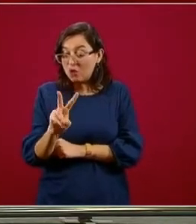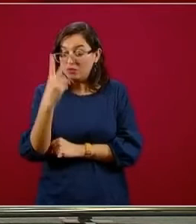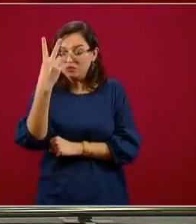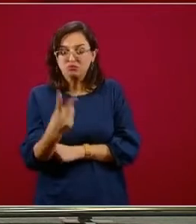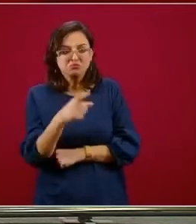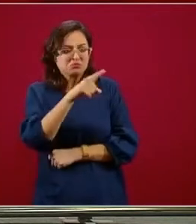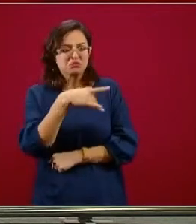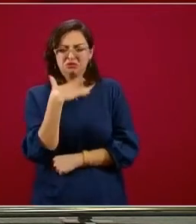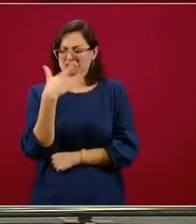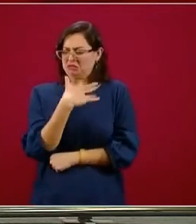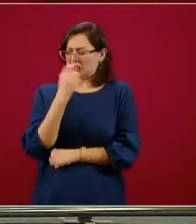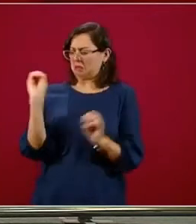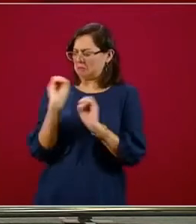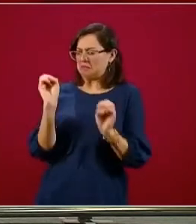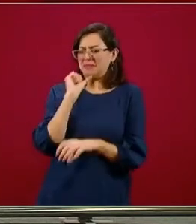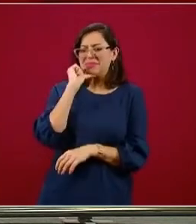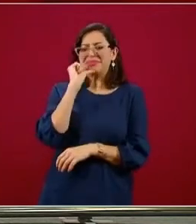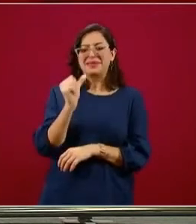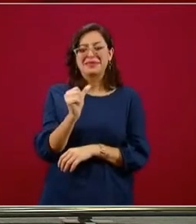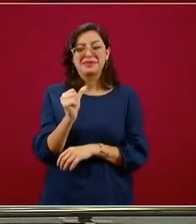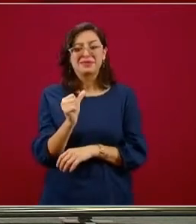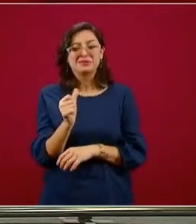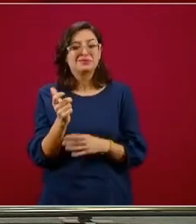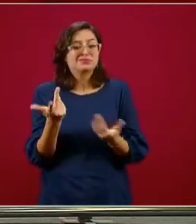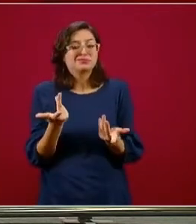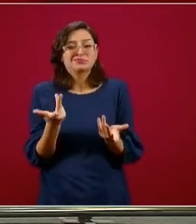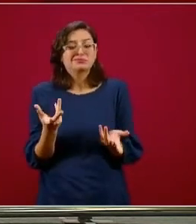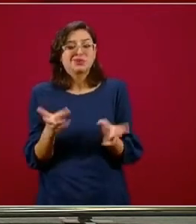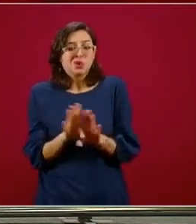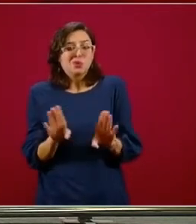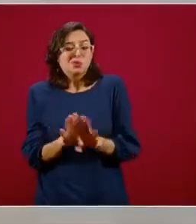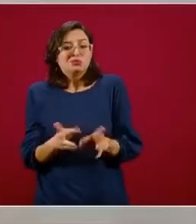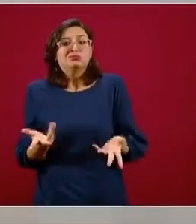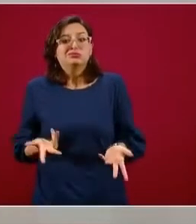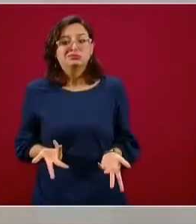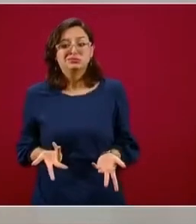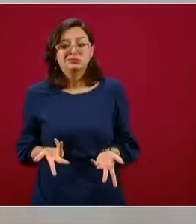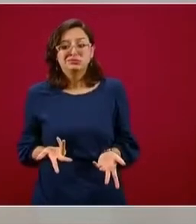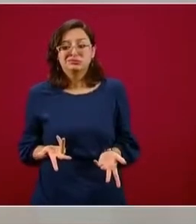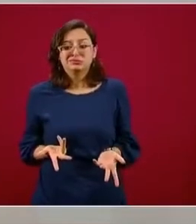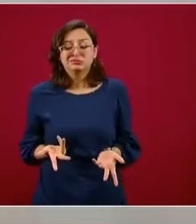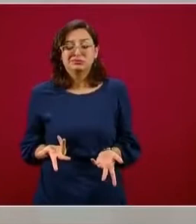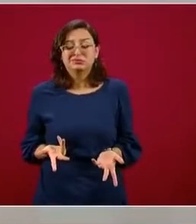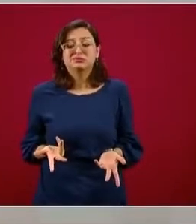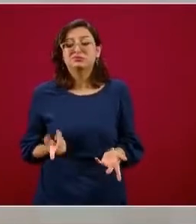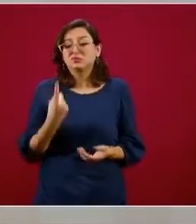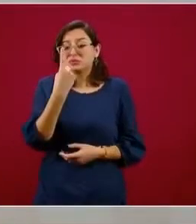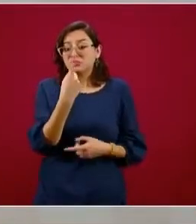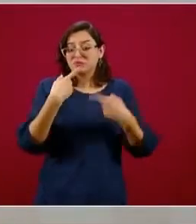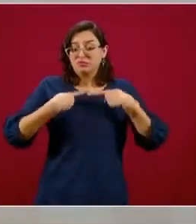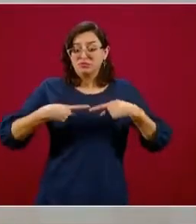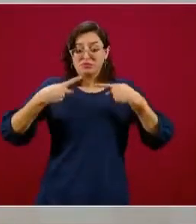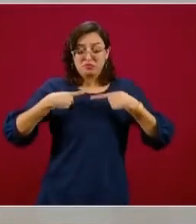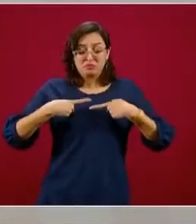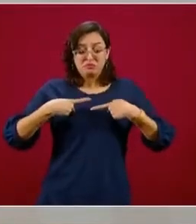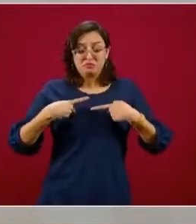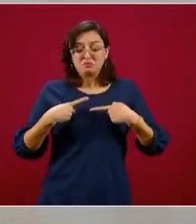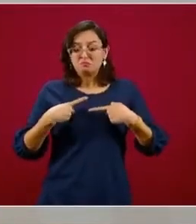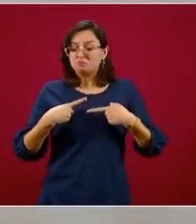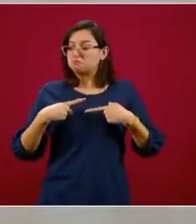en una persona, se considera más bien un hallazgo, porque precisamente si partimos del hecho de que la persona es